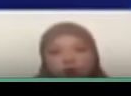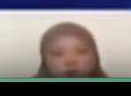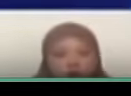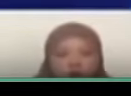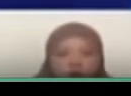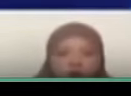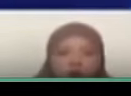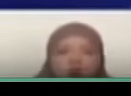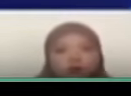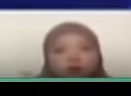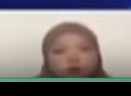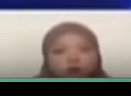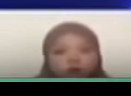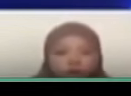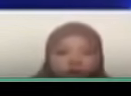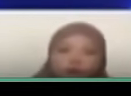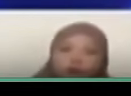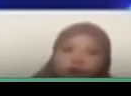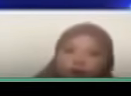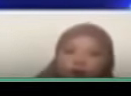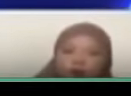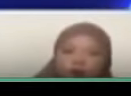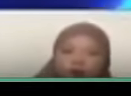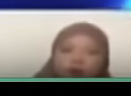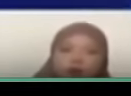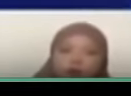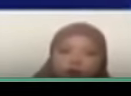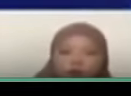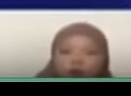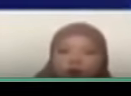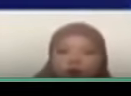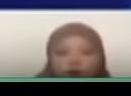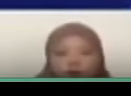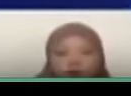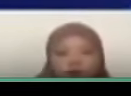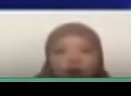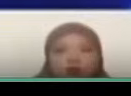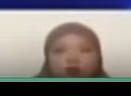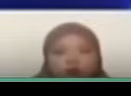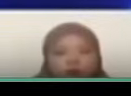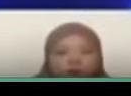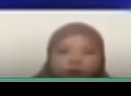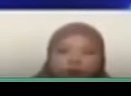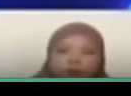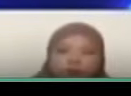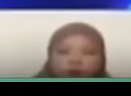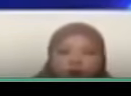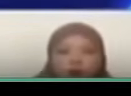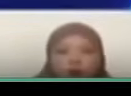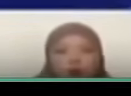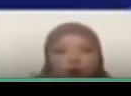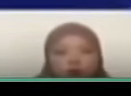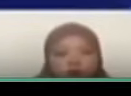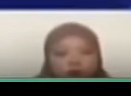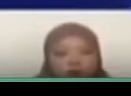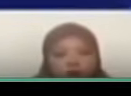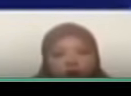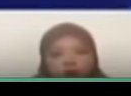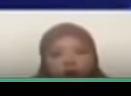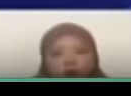unos papeles sin él querer para poder salir del país es gigantesco.